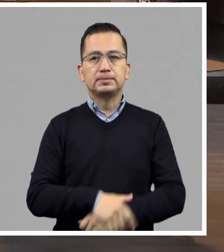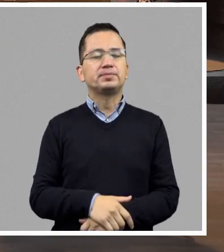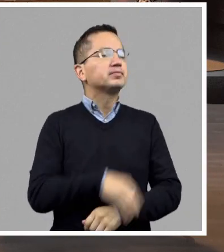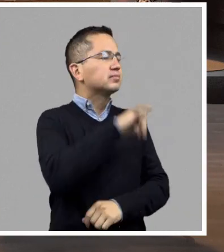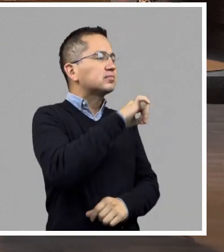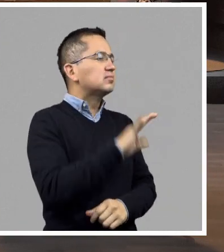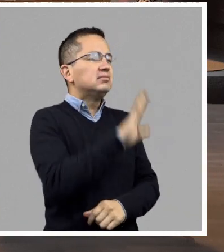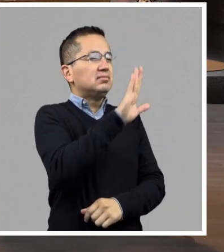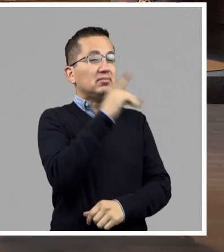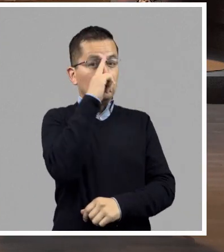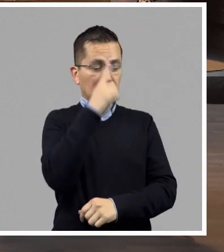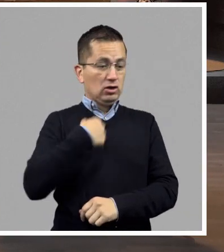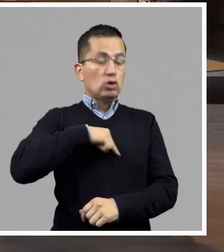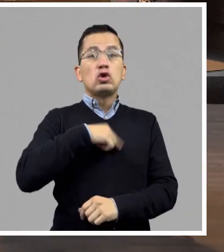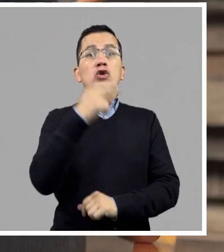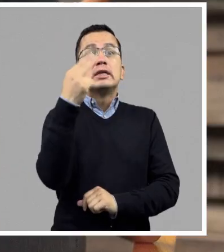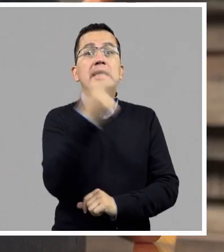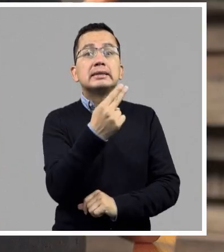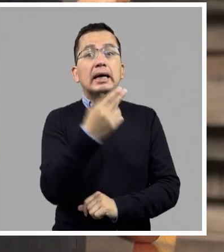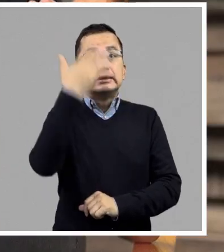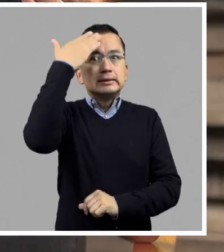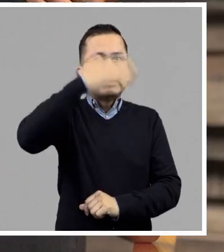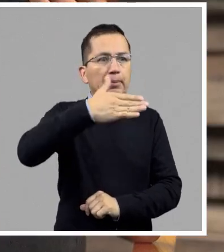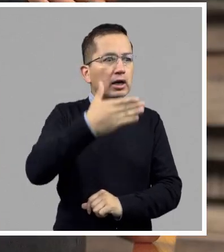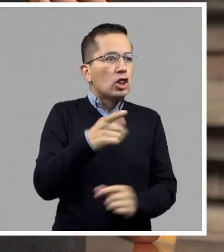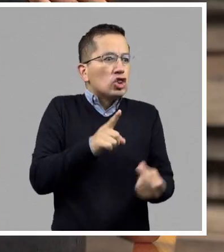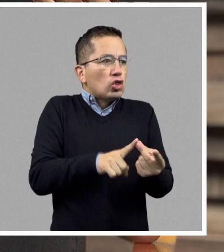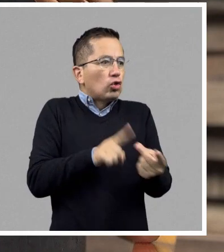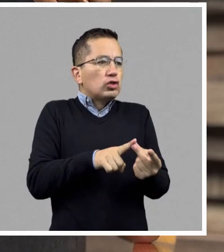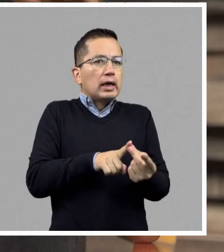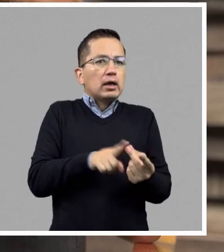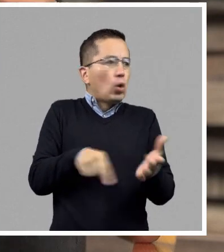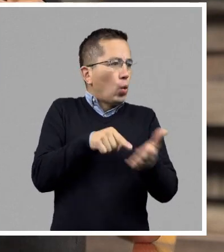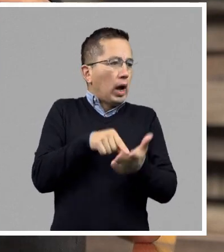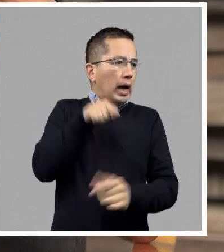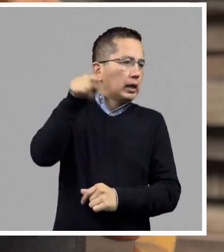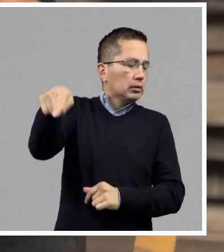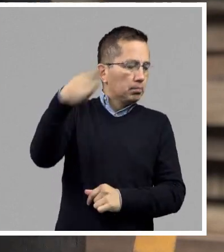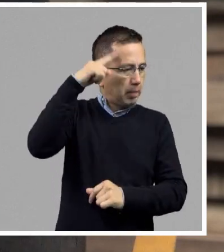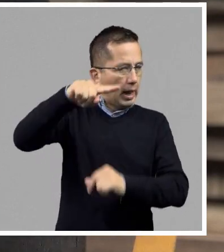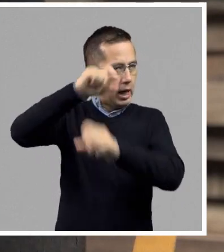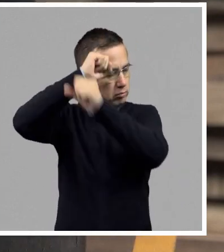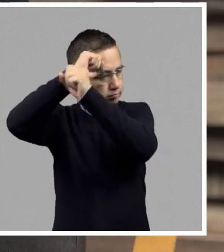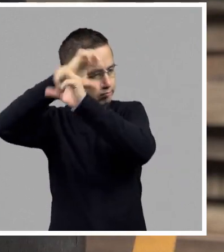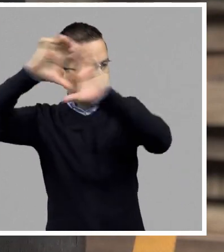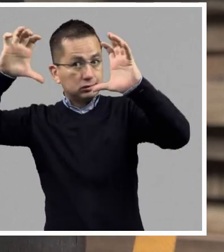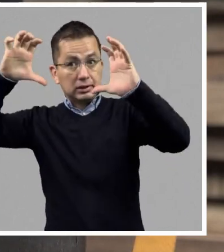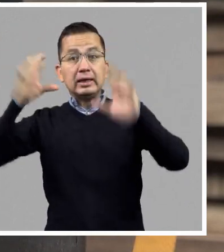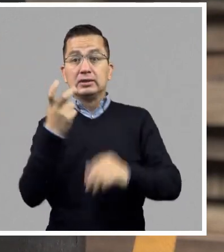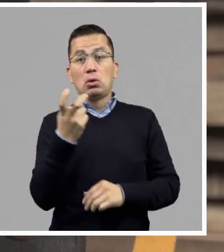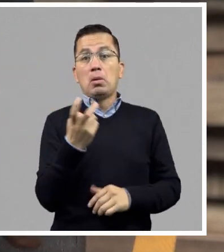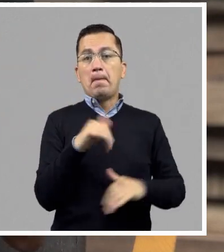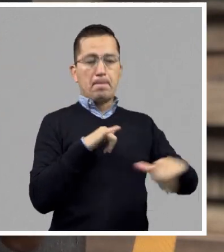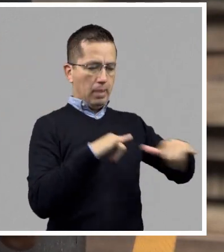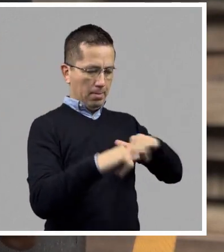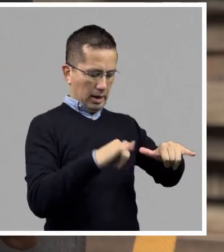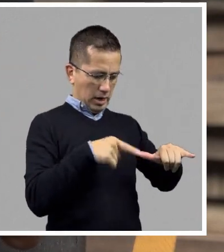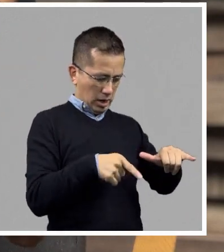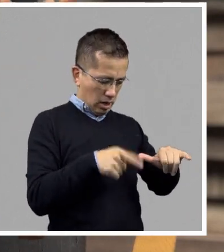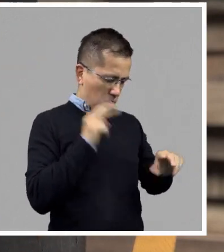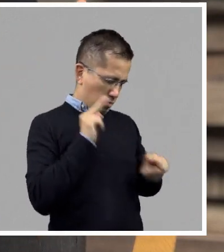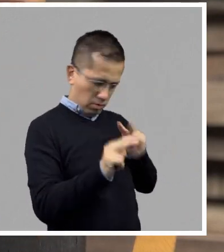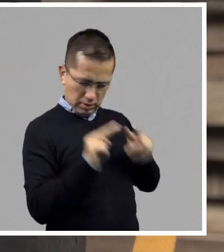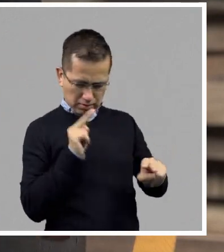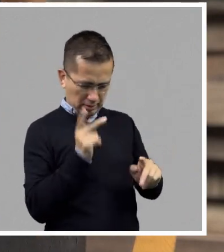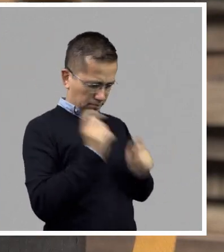mental no podríamos decir un cuento una narrativa Entonces a lo mejor un mapa nos ayuda como a inventarnos eso No